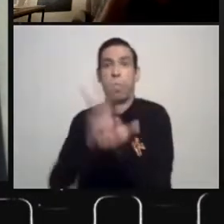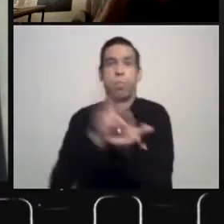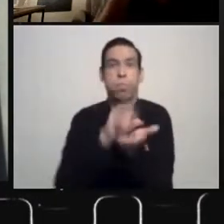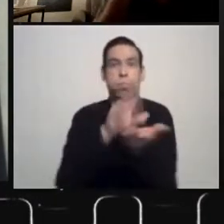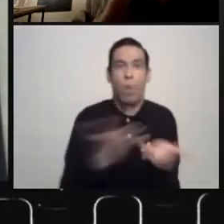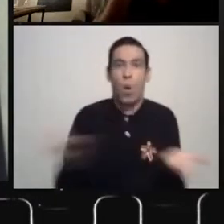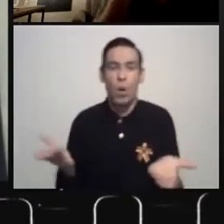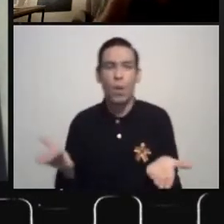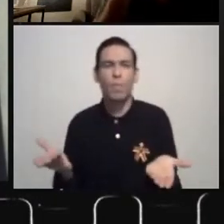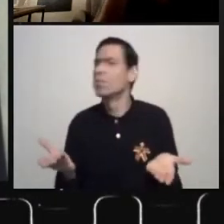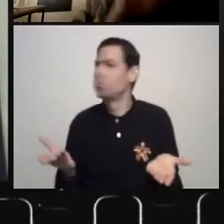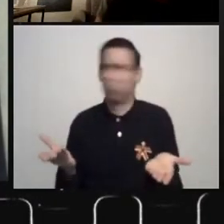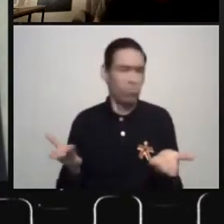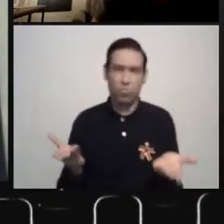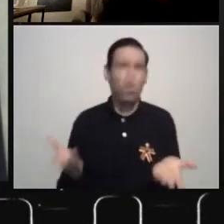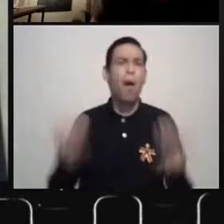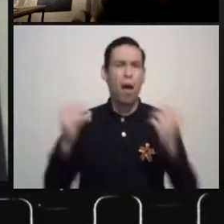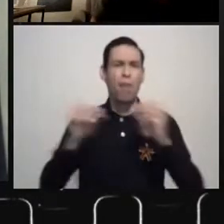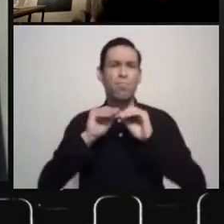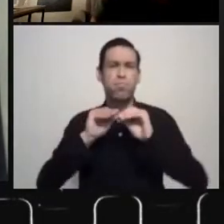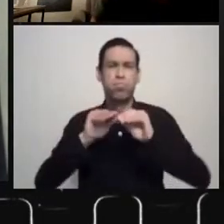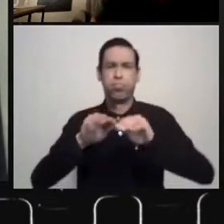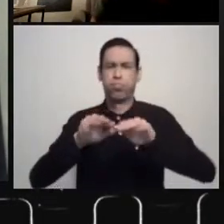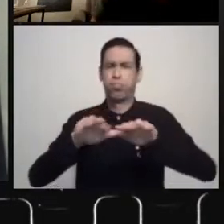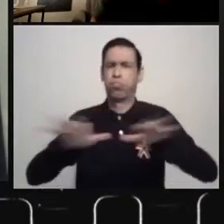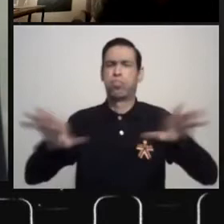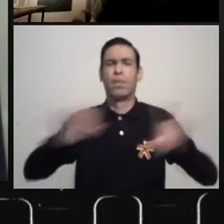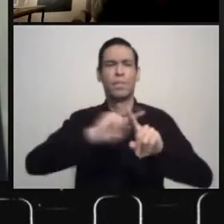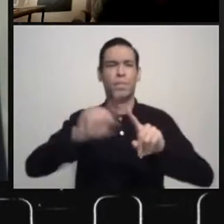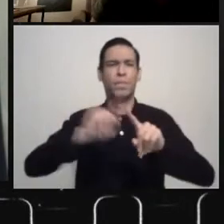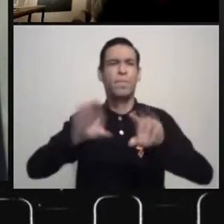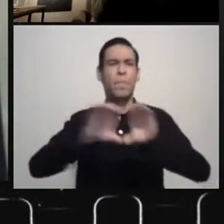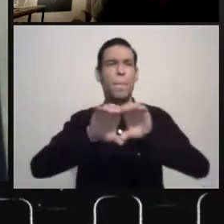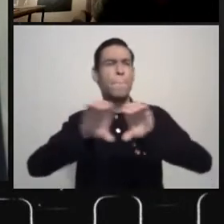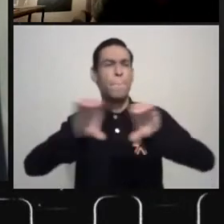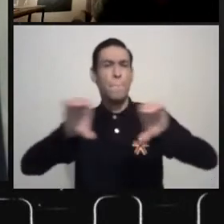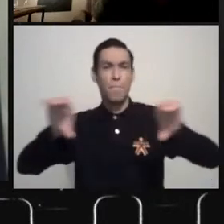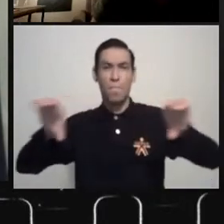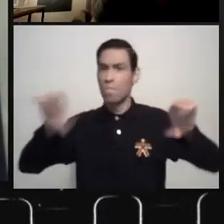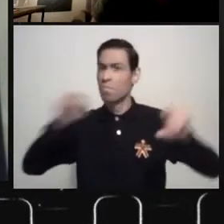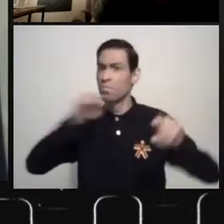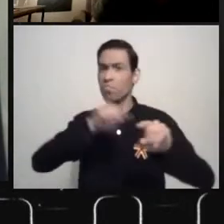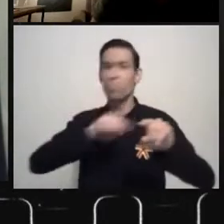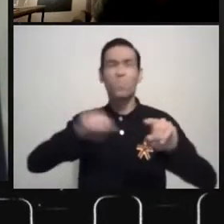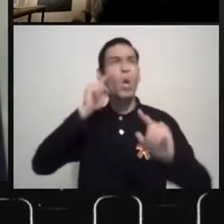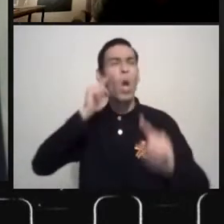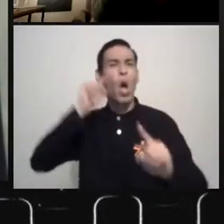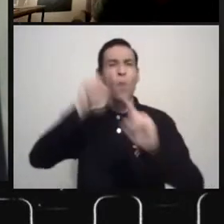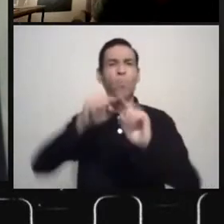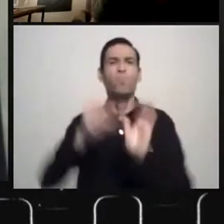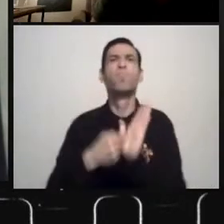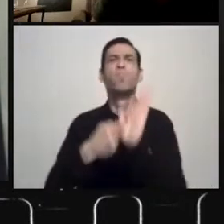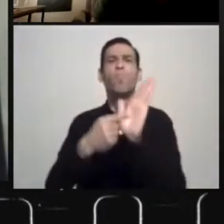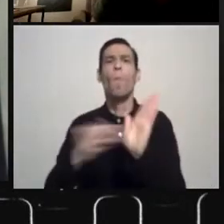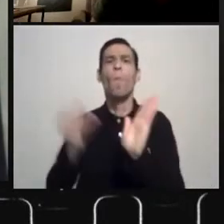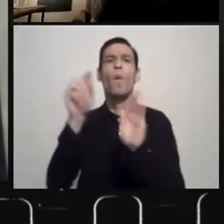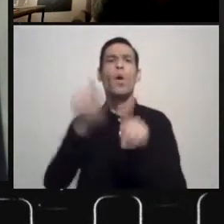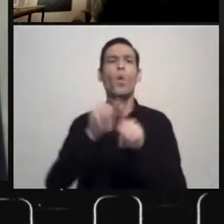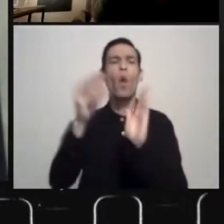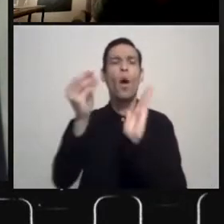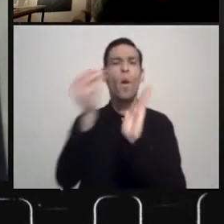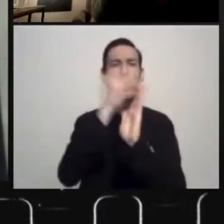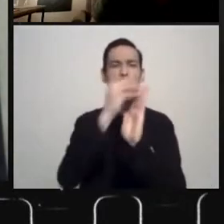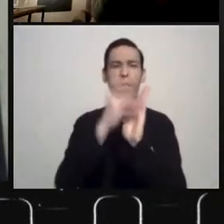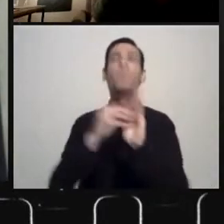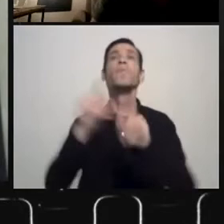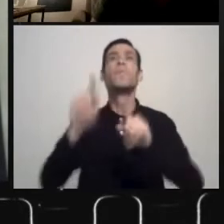¿no? De Amazon, de Netflix, de Apple, sino que hay un montón de plataformas que se han dedicado a mostrar contenido y que hacen concursos,